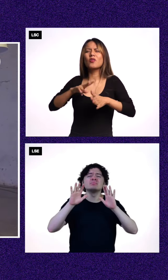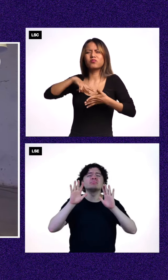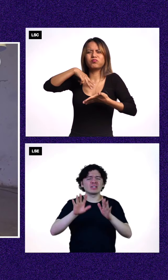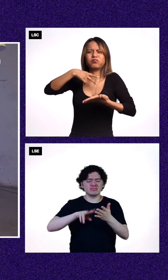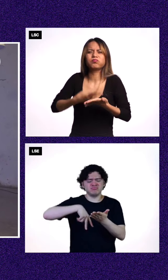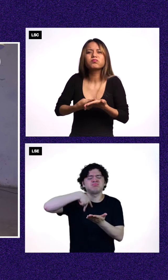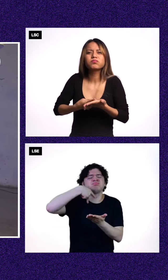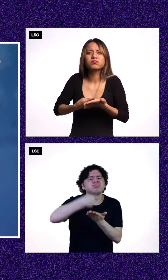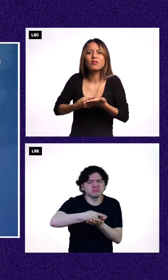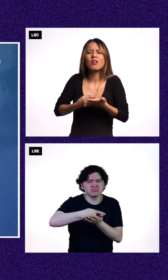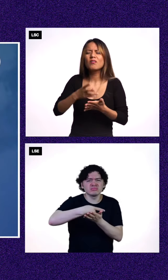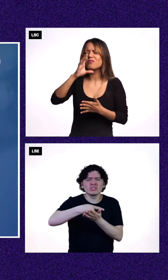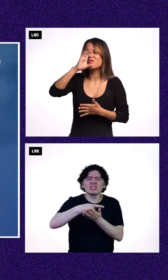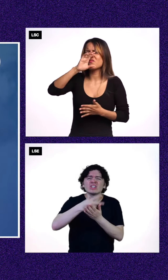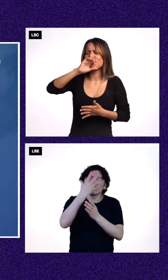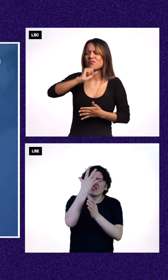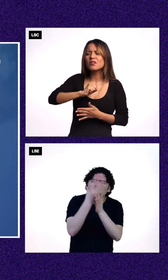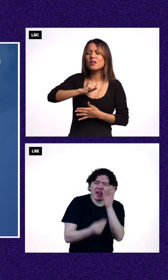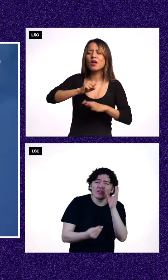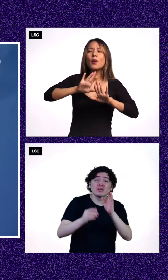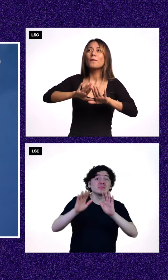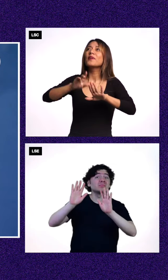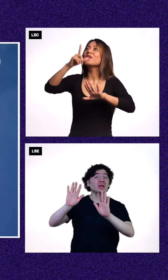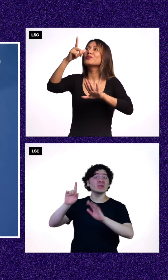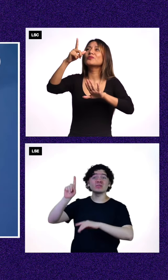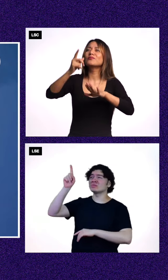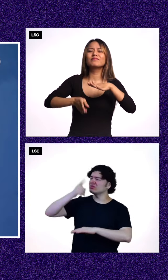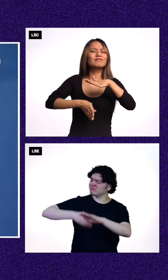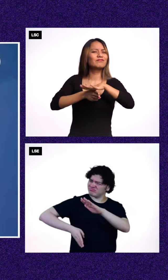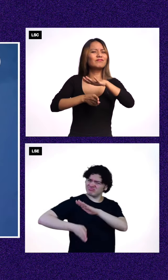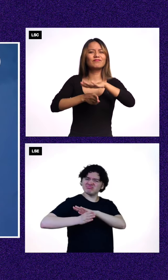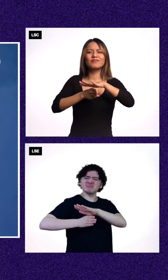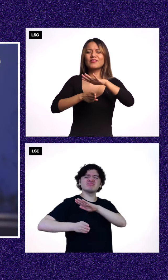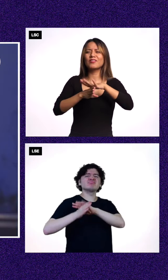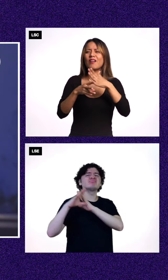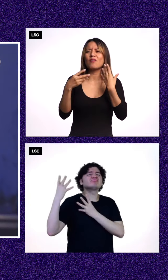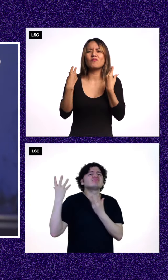caer, pero aún así seguiste ahí.